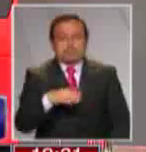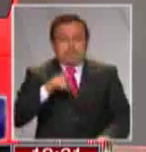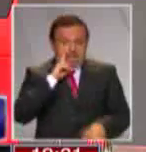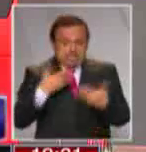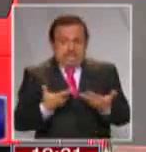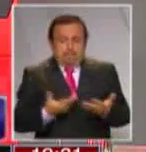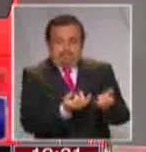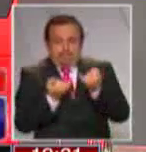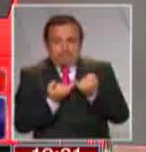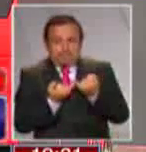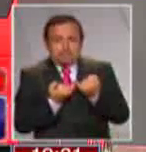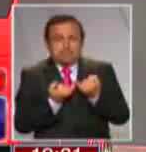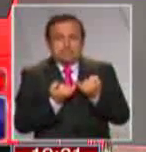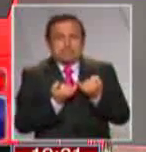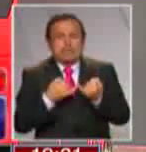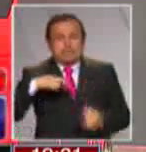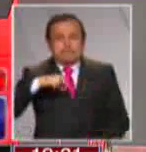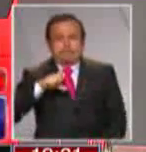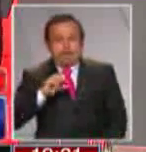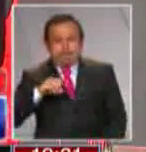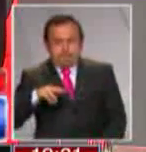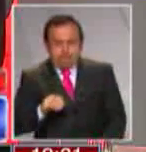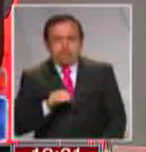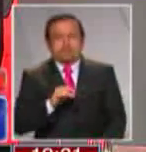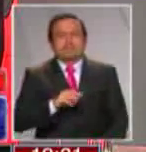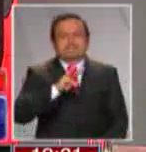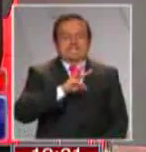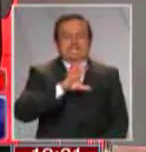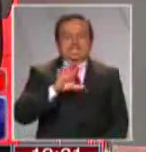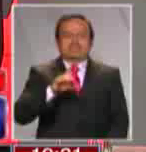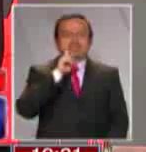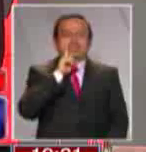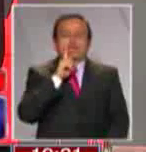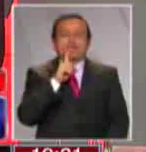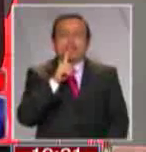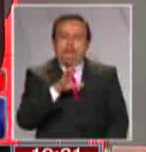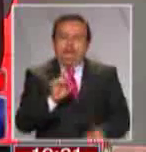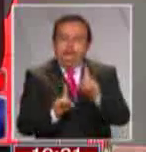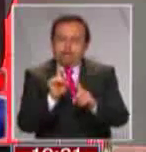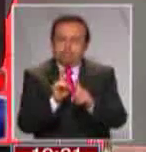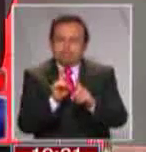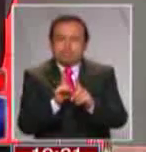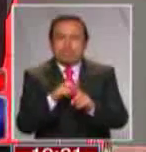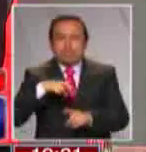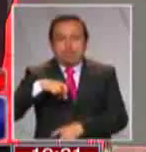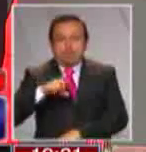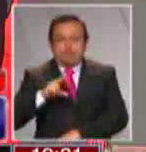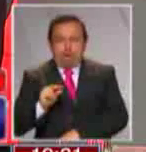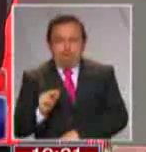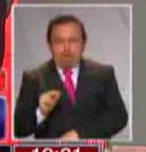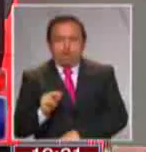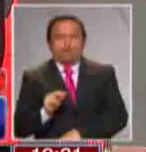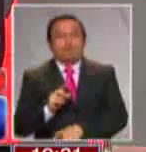este minuto. De esa podemos, hay una parte nomás de 35 chicos que tienen alguna presencia de plomo y